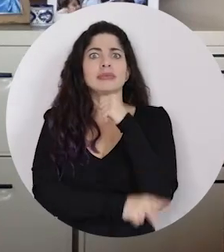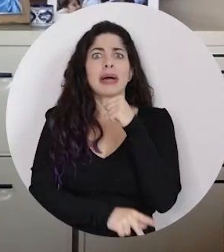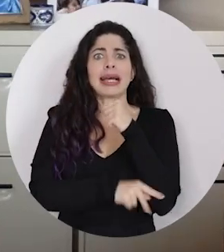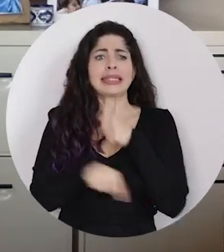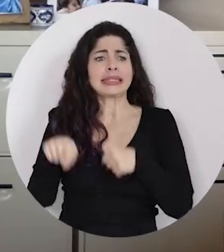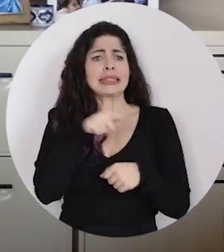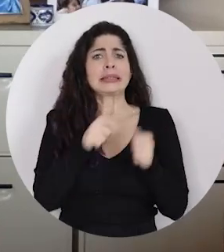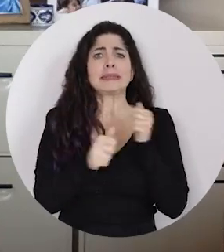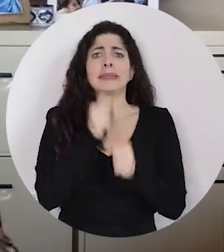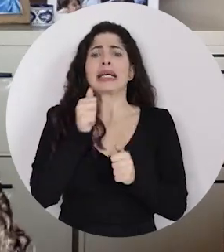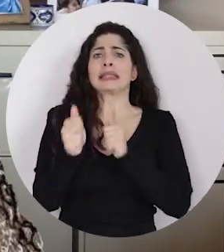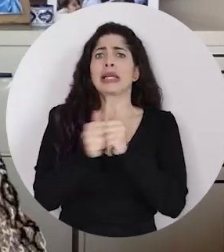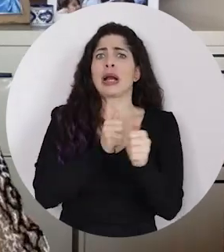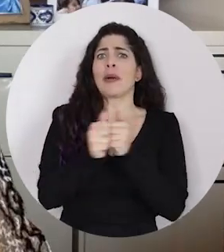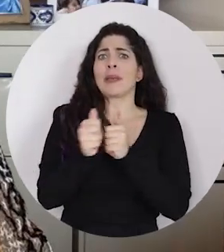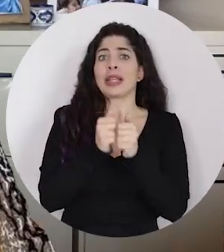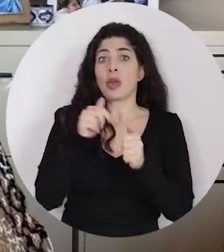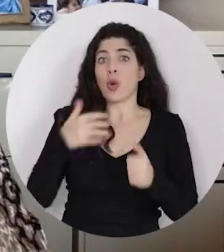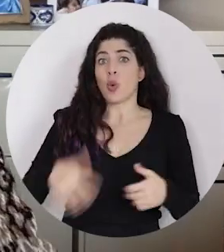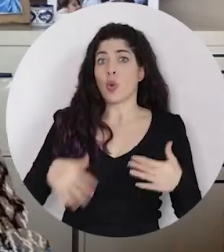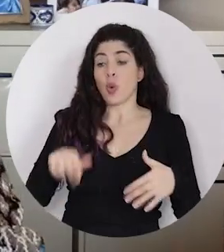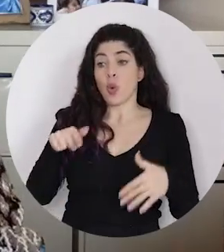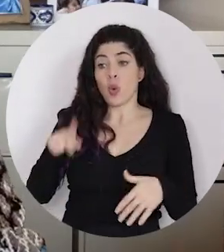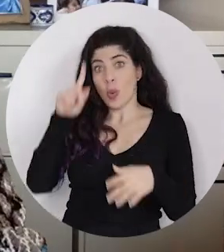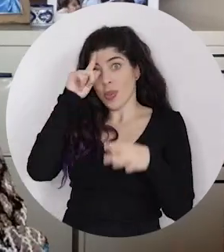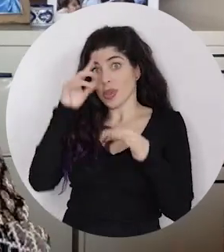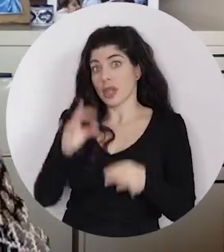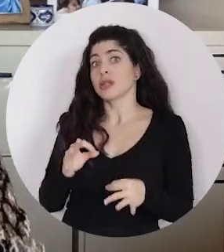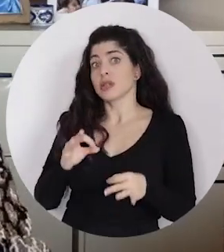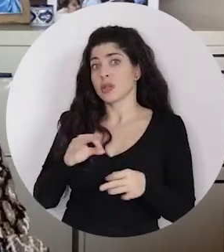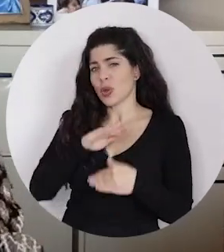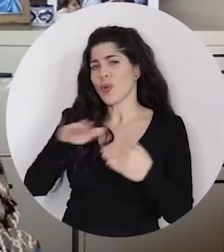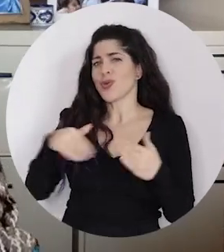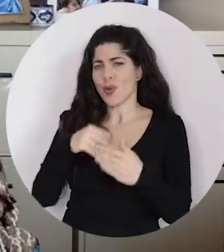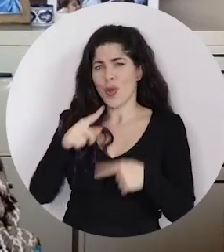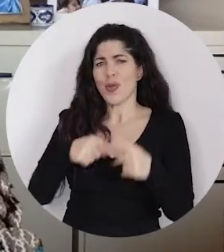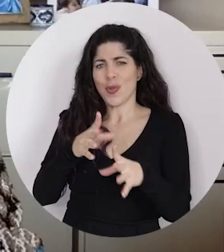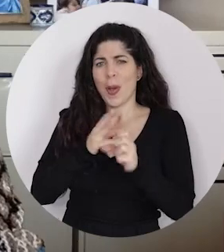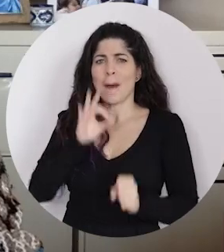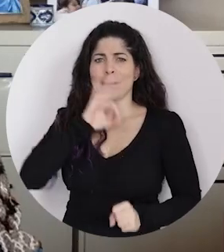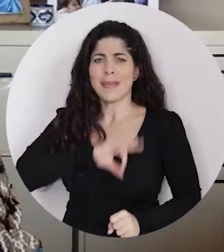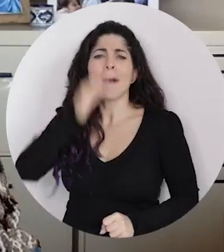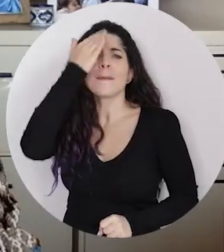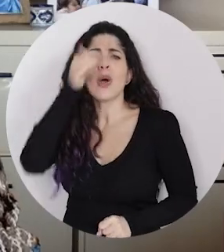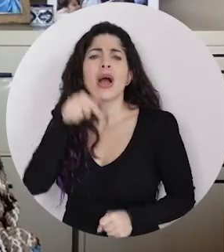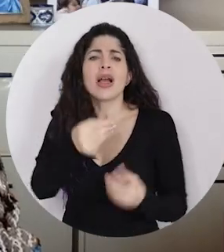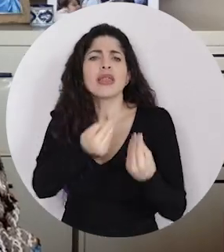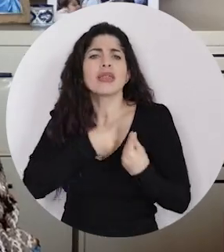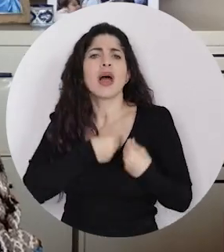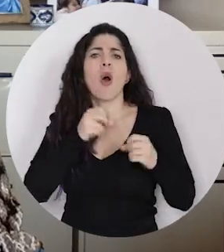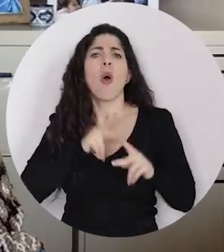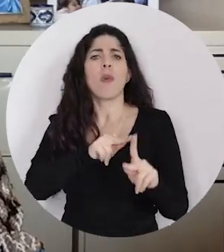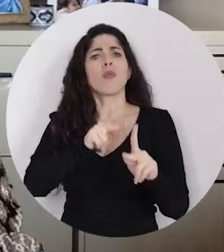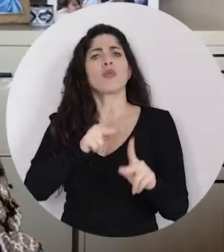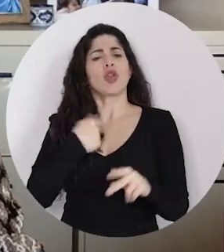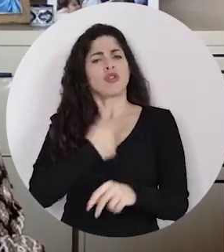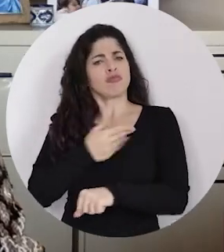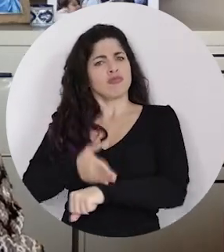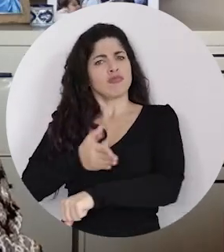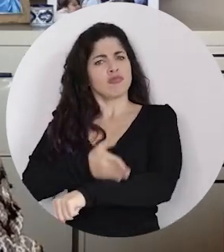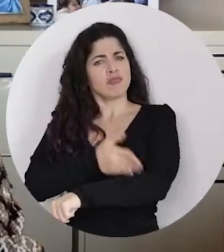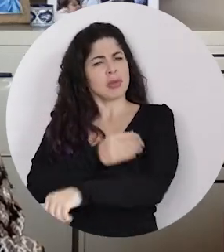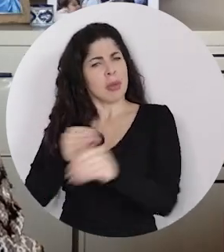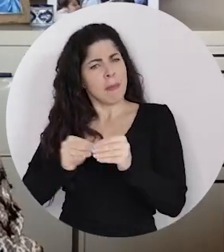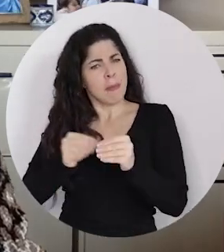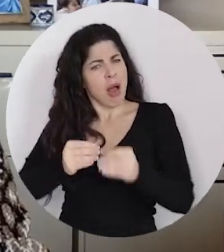más competitivos. Es una decisión de la que todas y todos nos beneficiaremos, porque nos permitirá